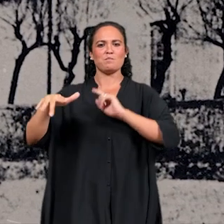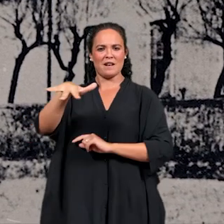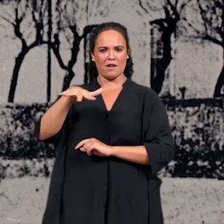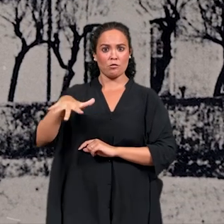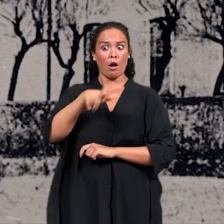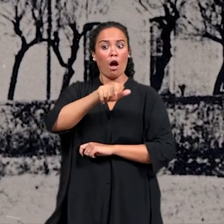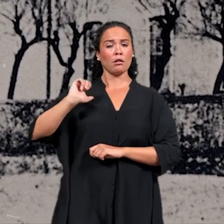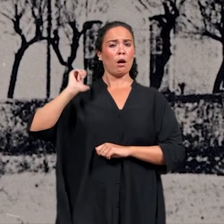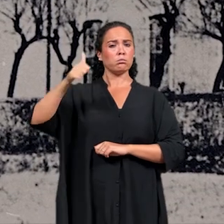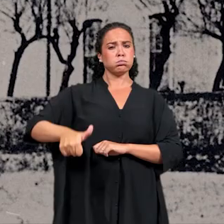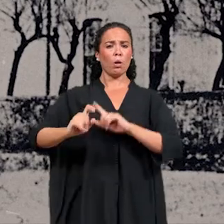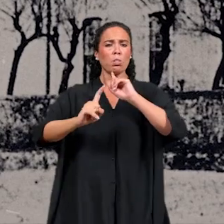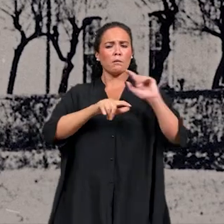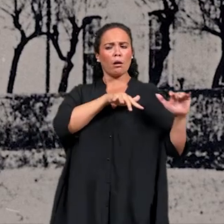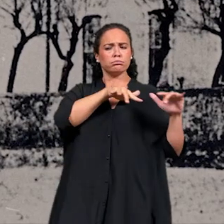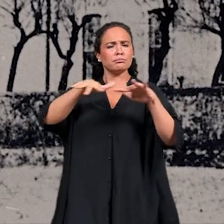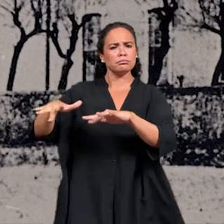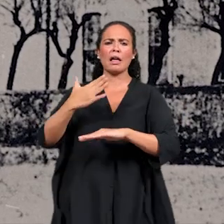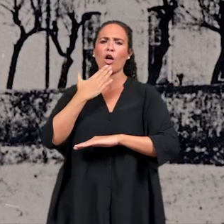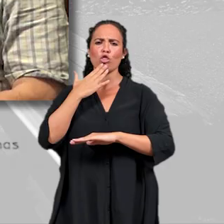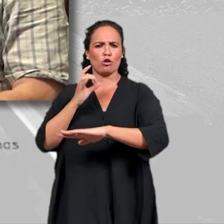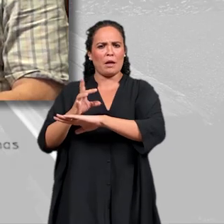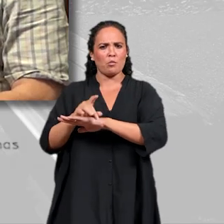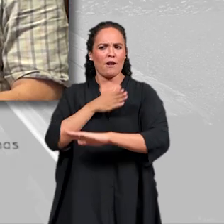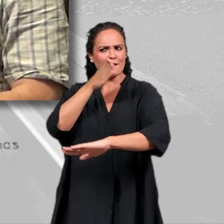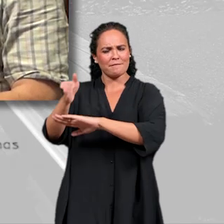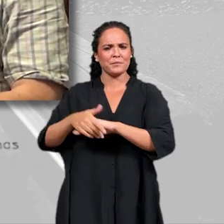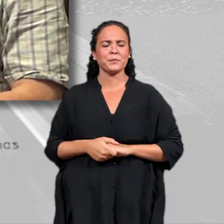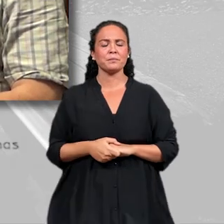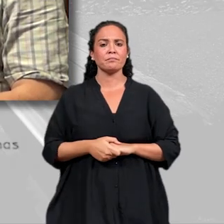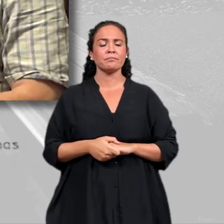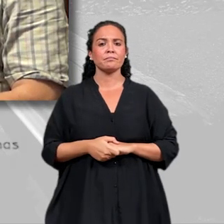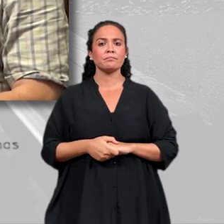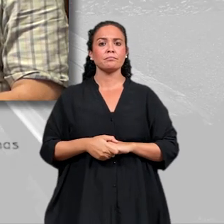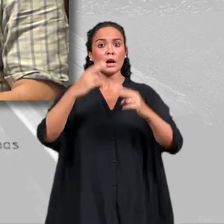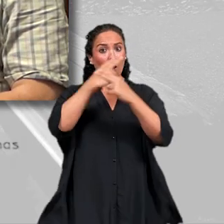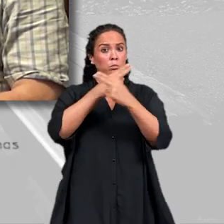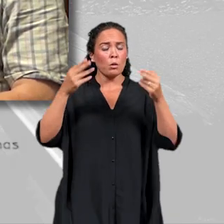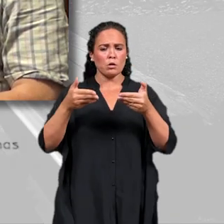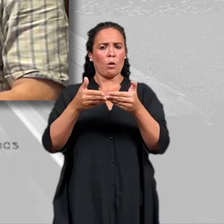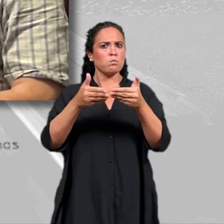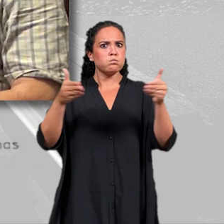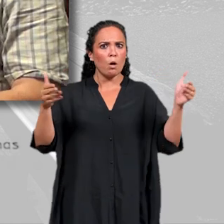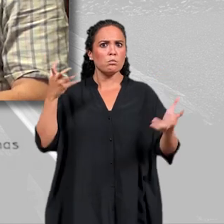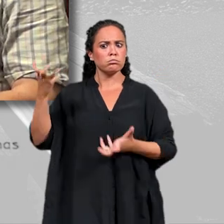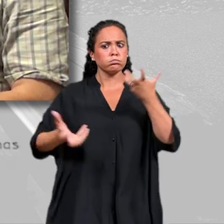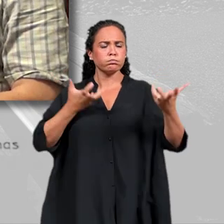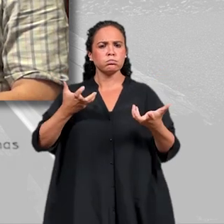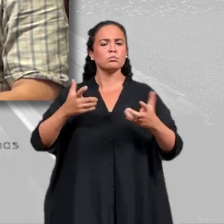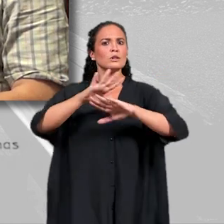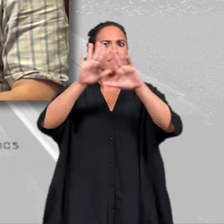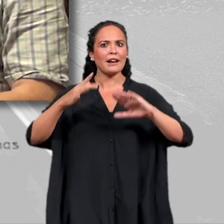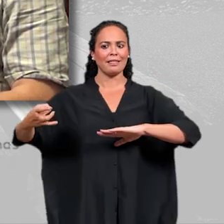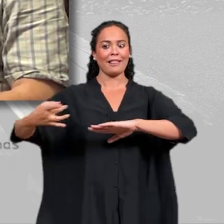burguesía bilbaína comenzó a dirigir sus ratos de ocio. Esa apertura al público, pues lo que consiguió fue eso, reducir el tiempo de